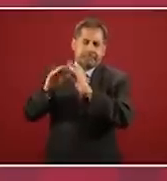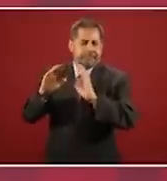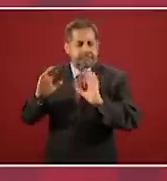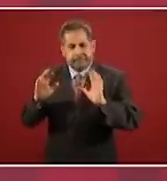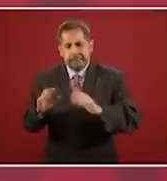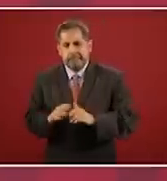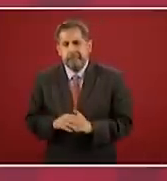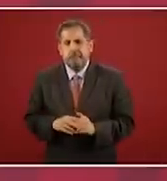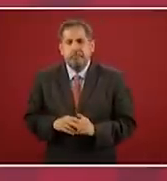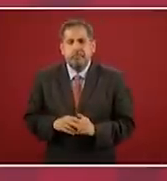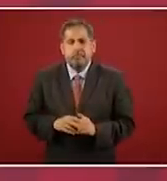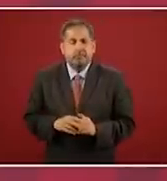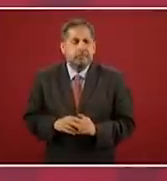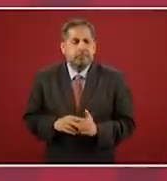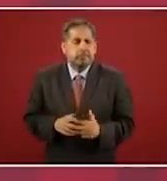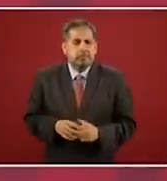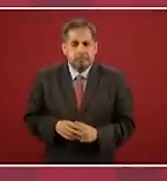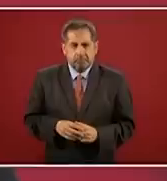no